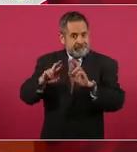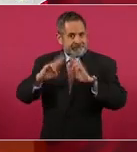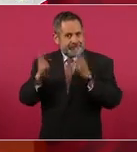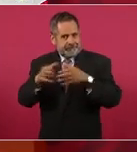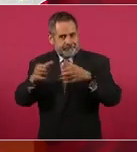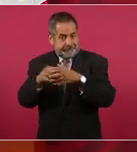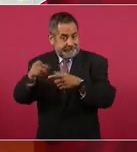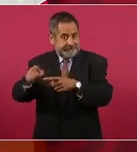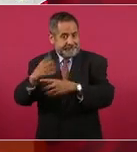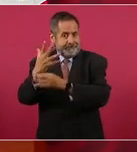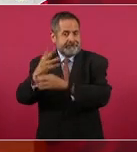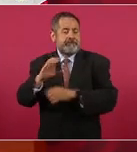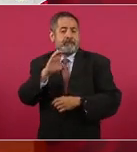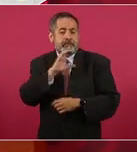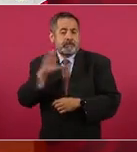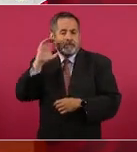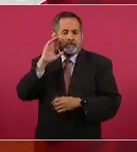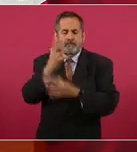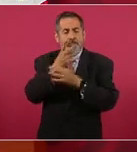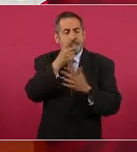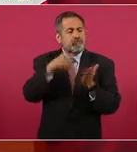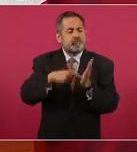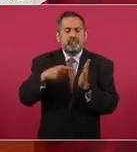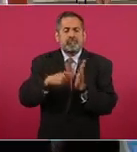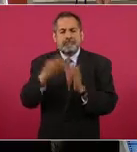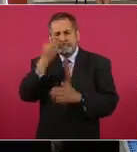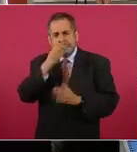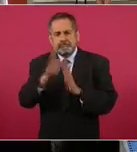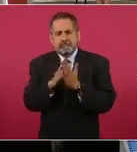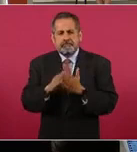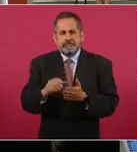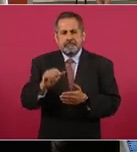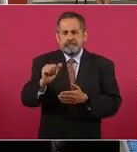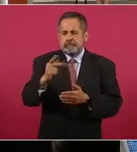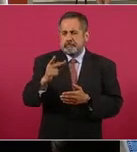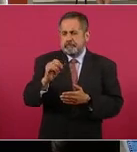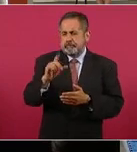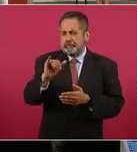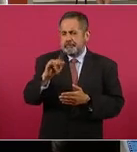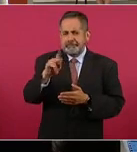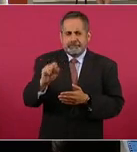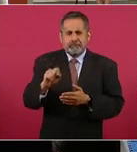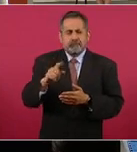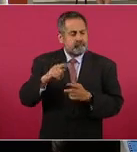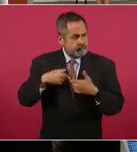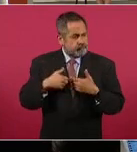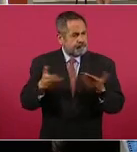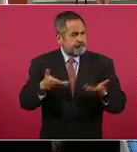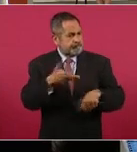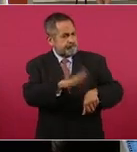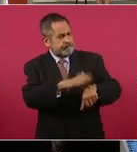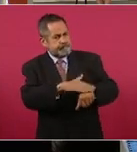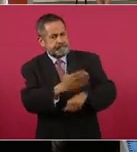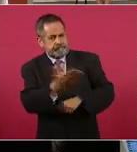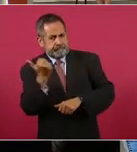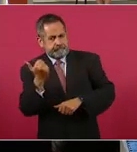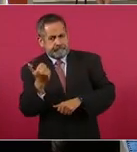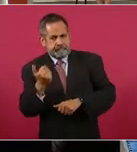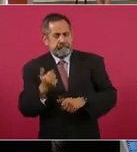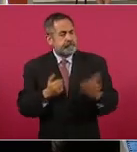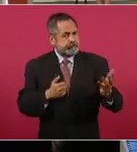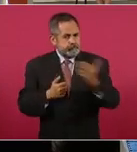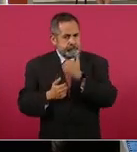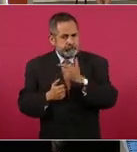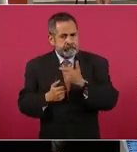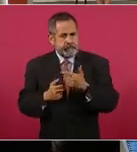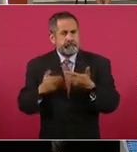que dijo en el texto del Apocalipsis que tomó aquello de Jesús, dice, estoy a la puerta y llamo. Era para entrar. Si alguno